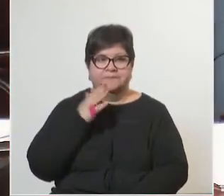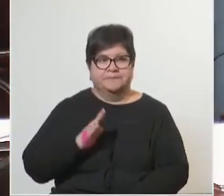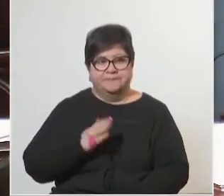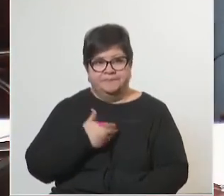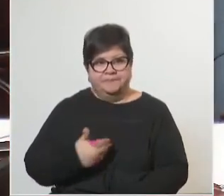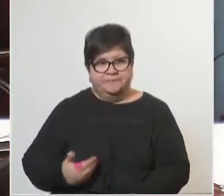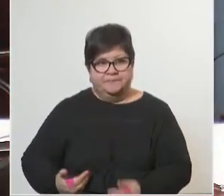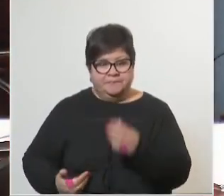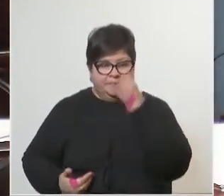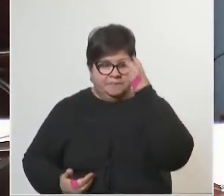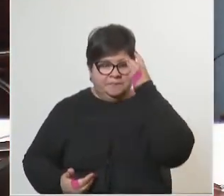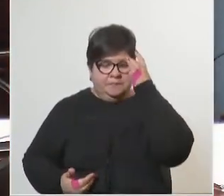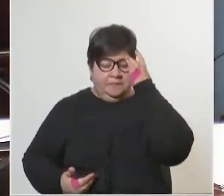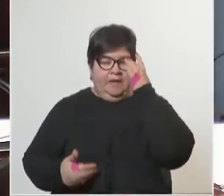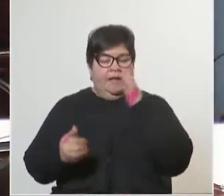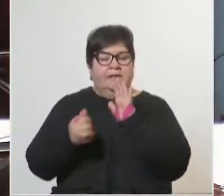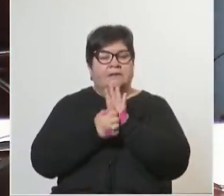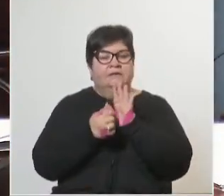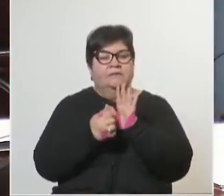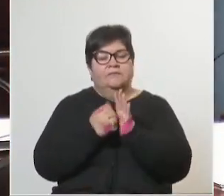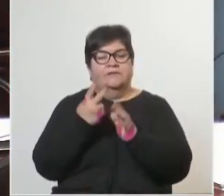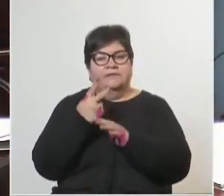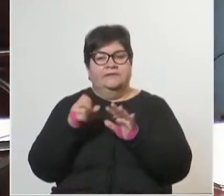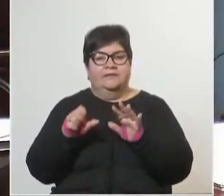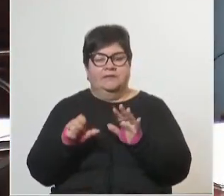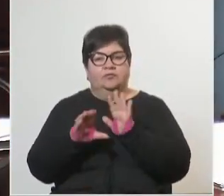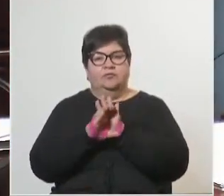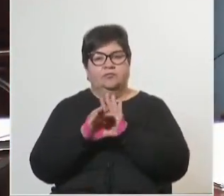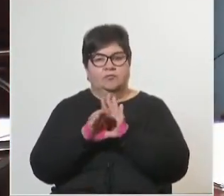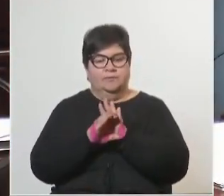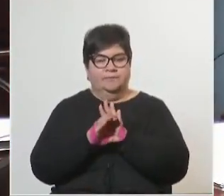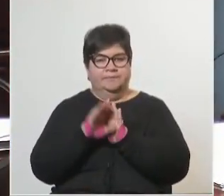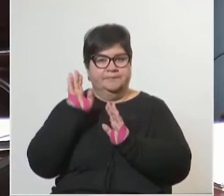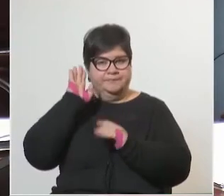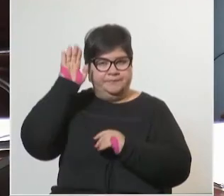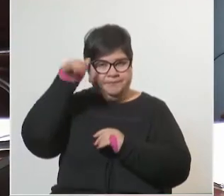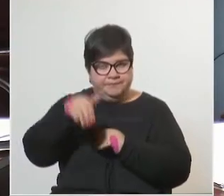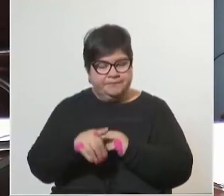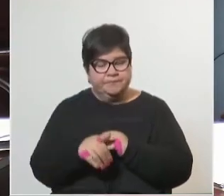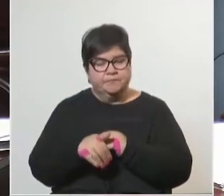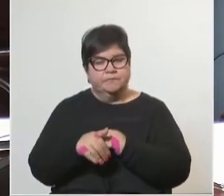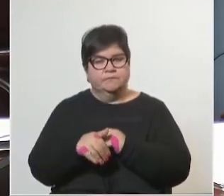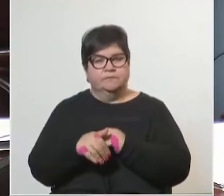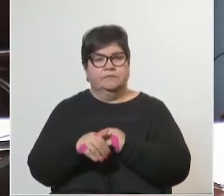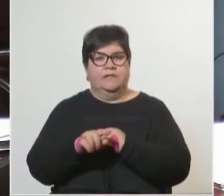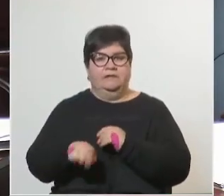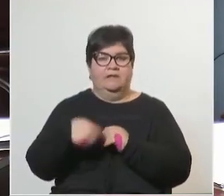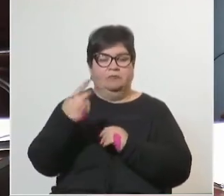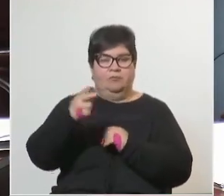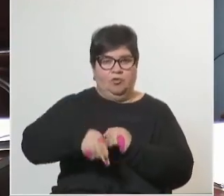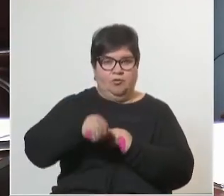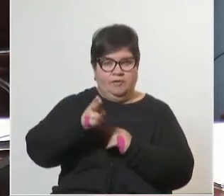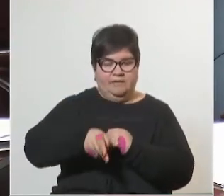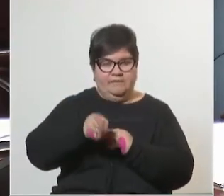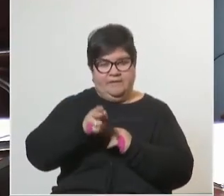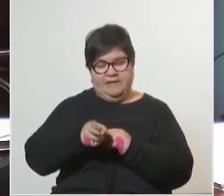El artículo 26 de la Constitución, luego de prohibir la pena de